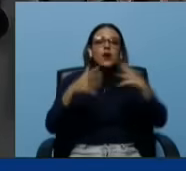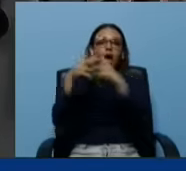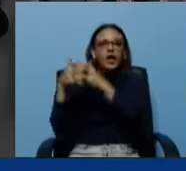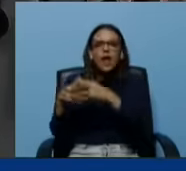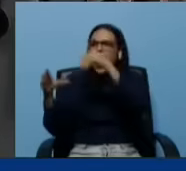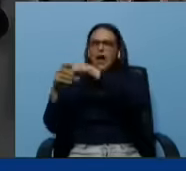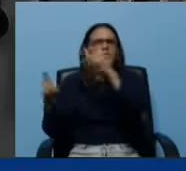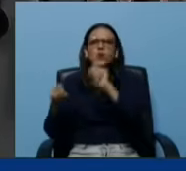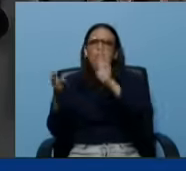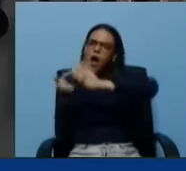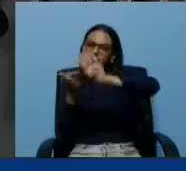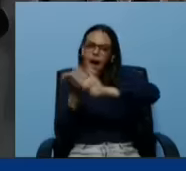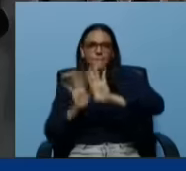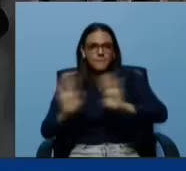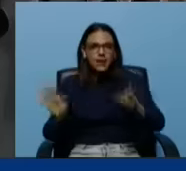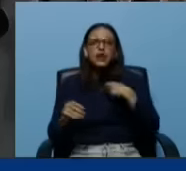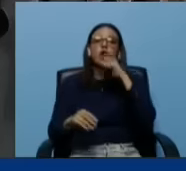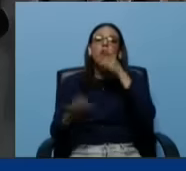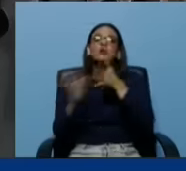El derecho internacional